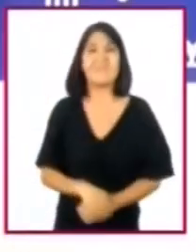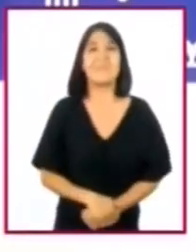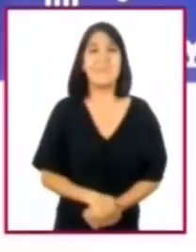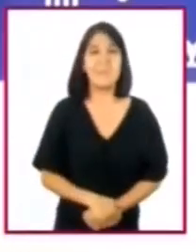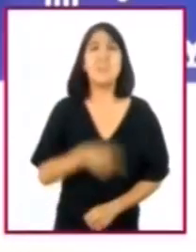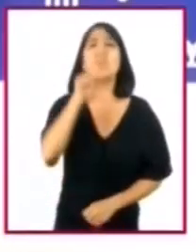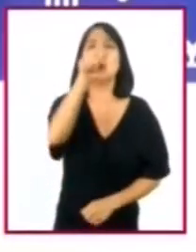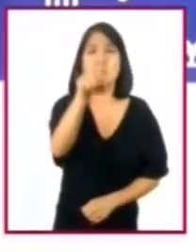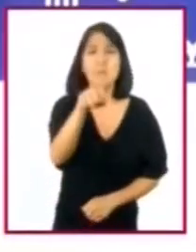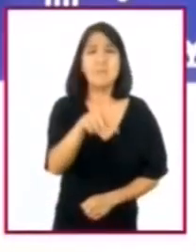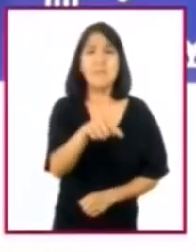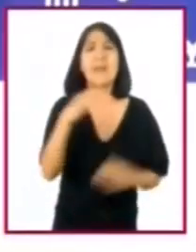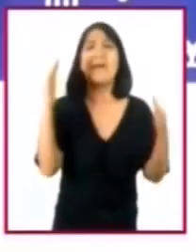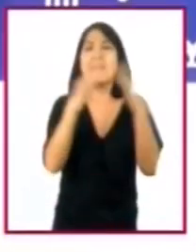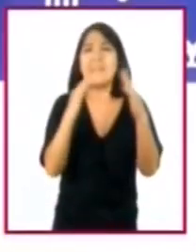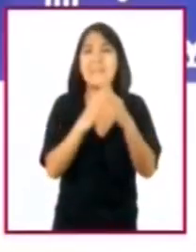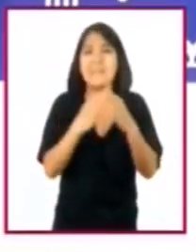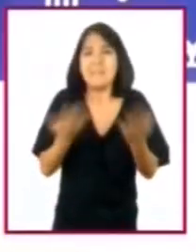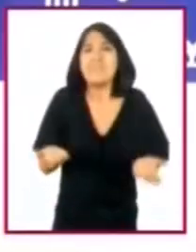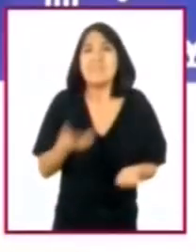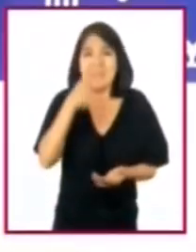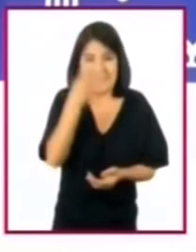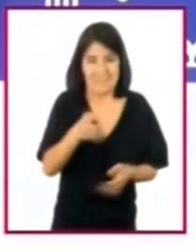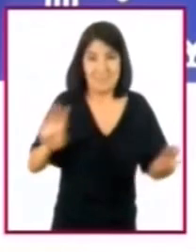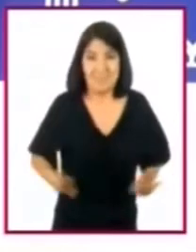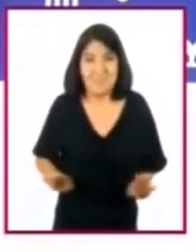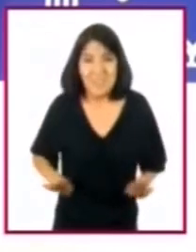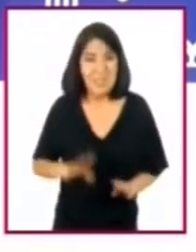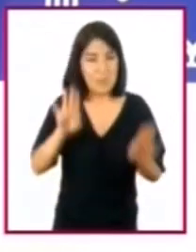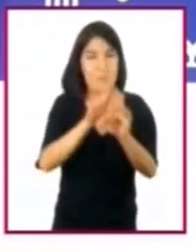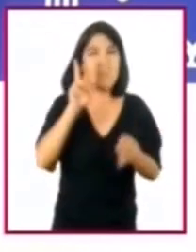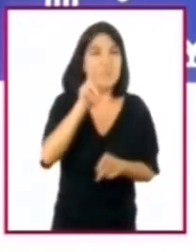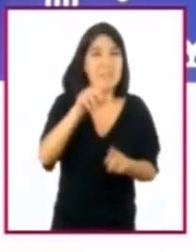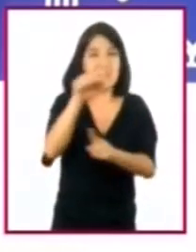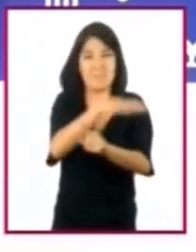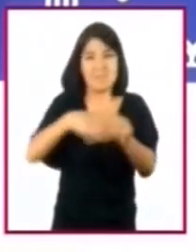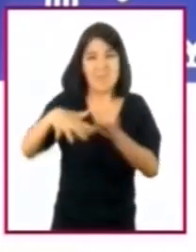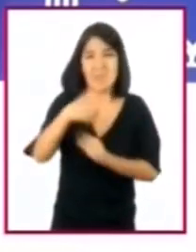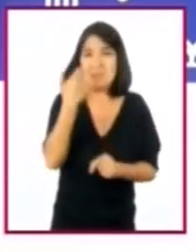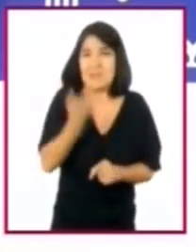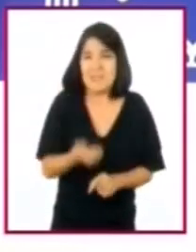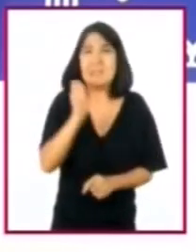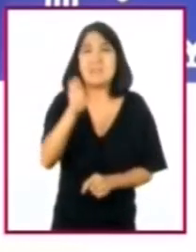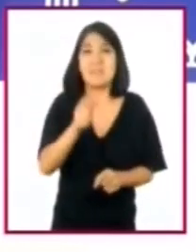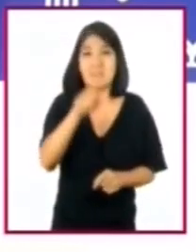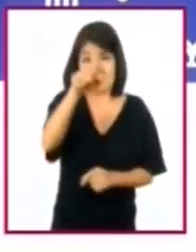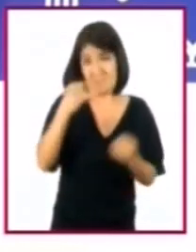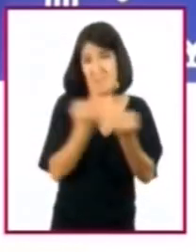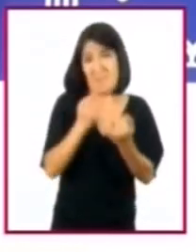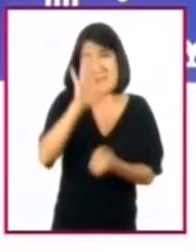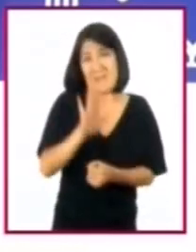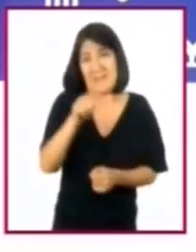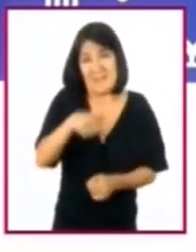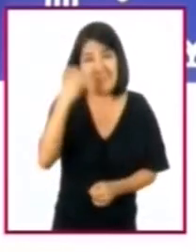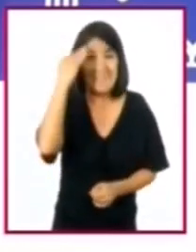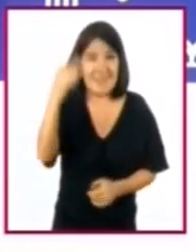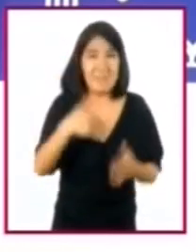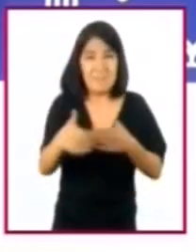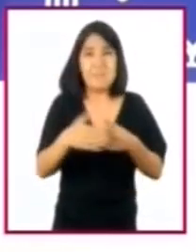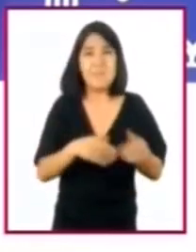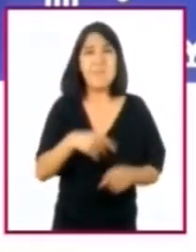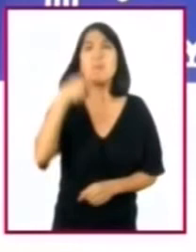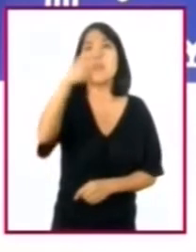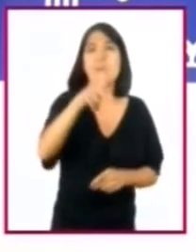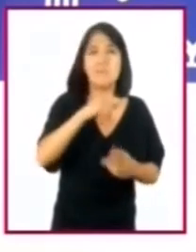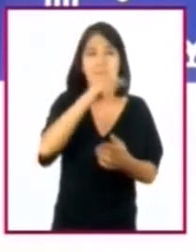ti, en casa, estas características socioeconómicas te parecen familiares? En tu comunidad